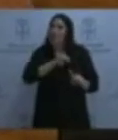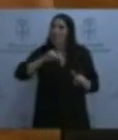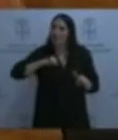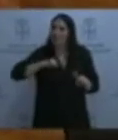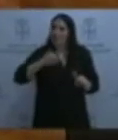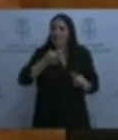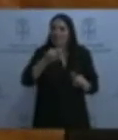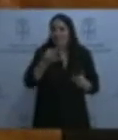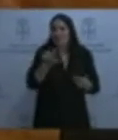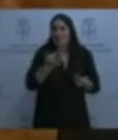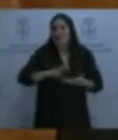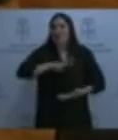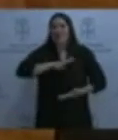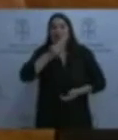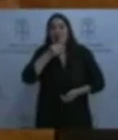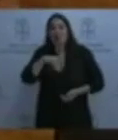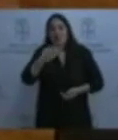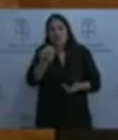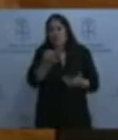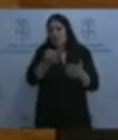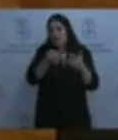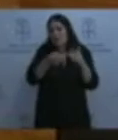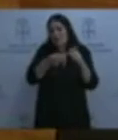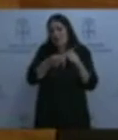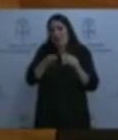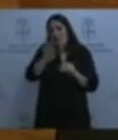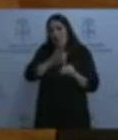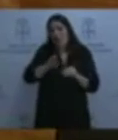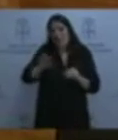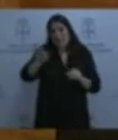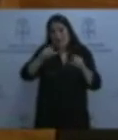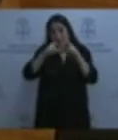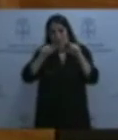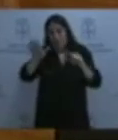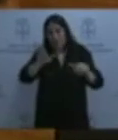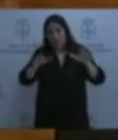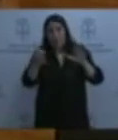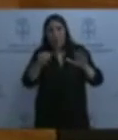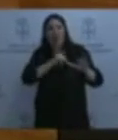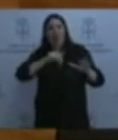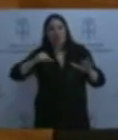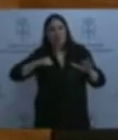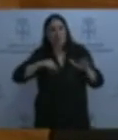suficiencia. Los recursos sanitarios periféricos tienen que tener autonomía para garantizar